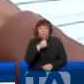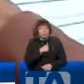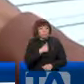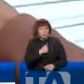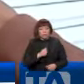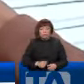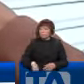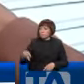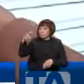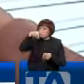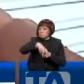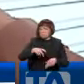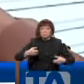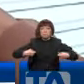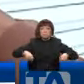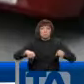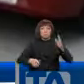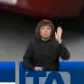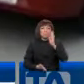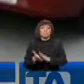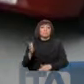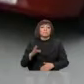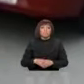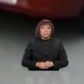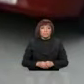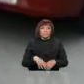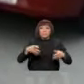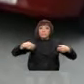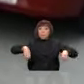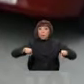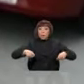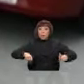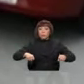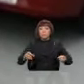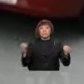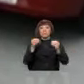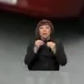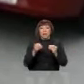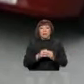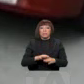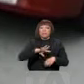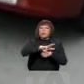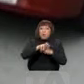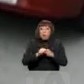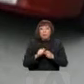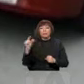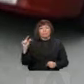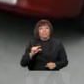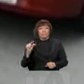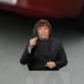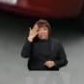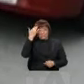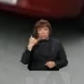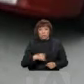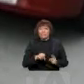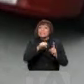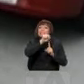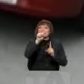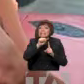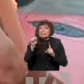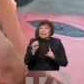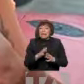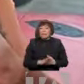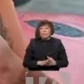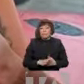se llevó él que cuando yo me iba normalmente a mi casa. Las motos que más se roban son las de bajo costo porque tienen un sistema de seguridad fácil de